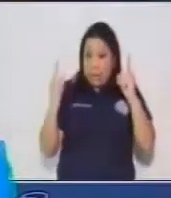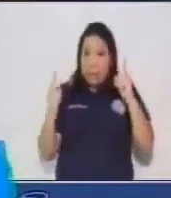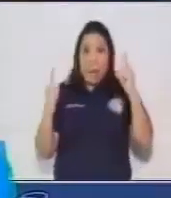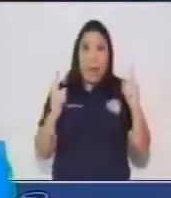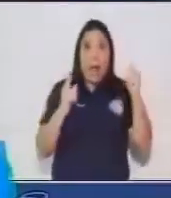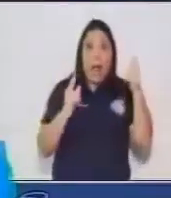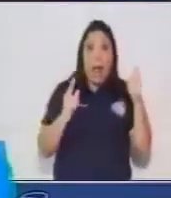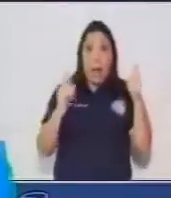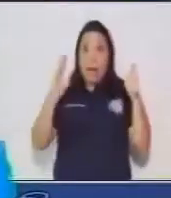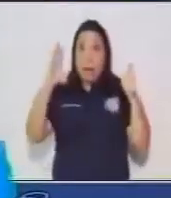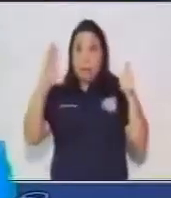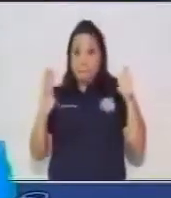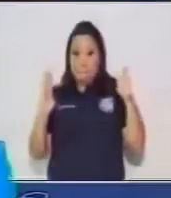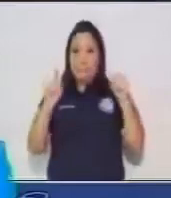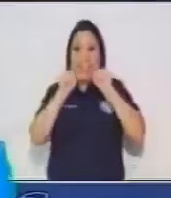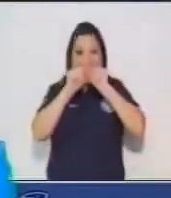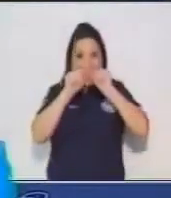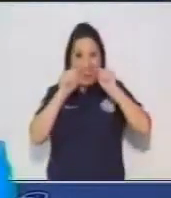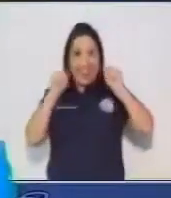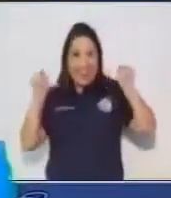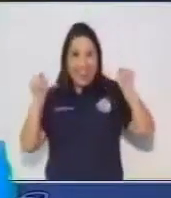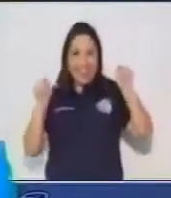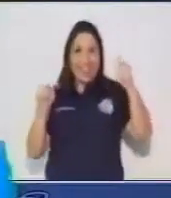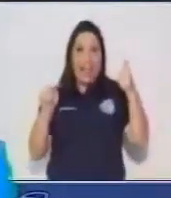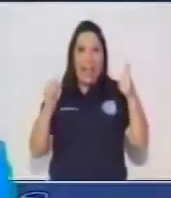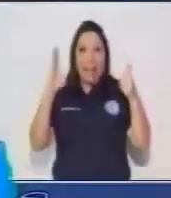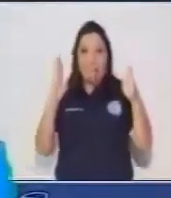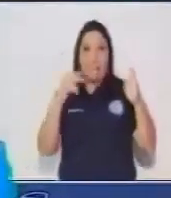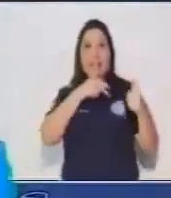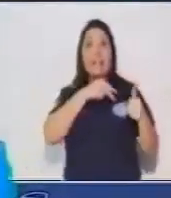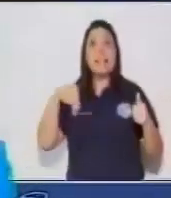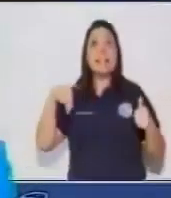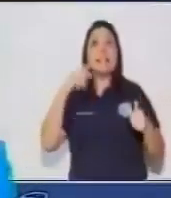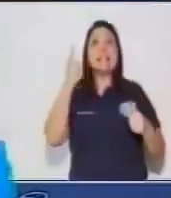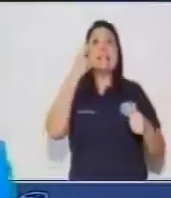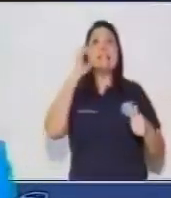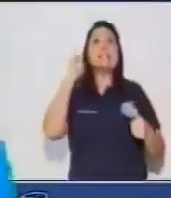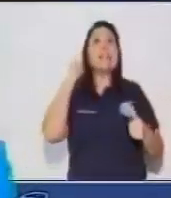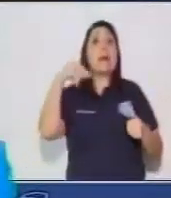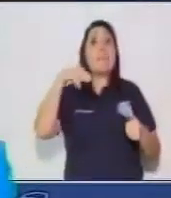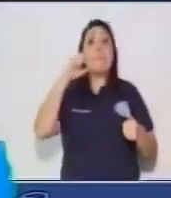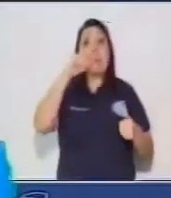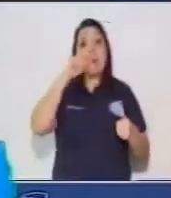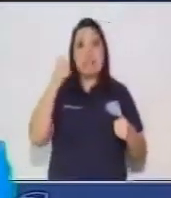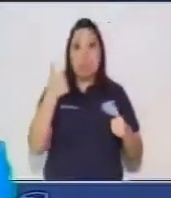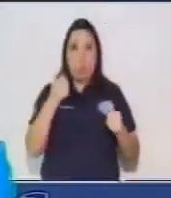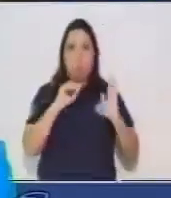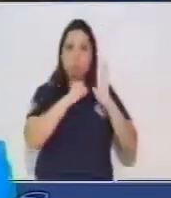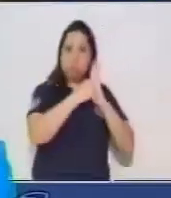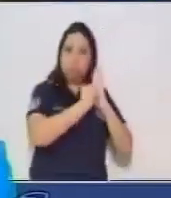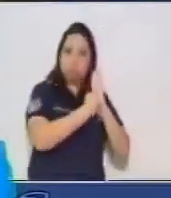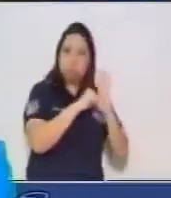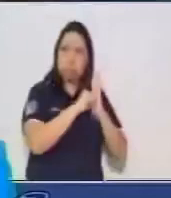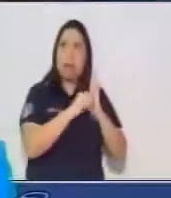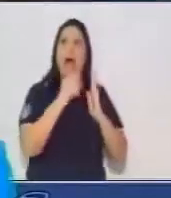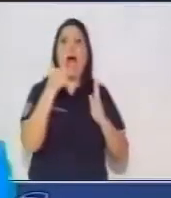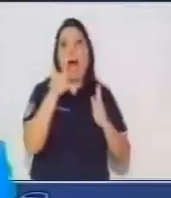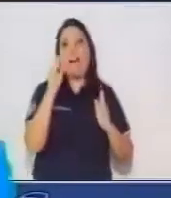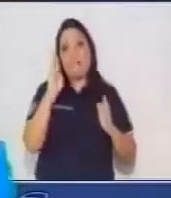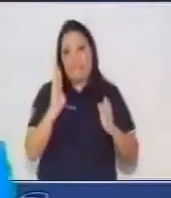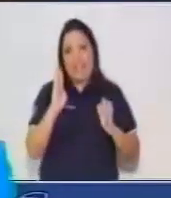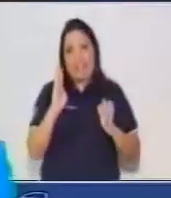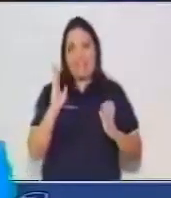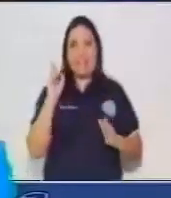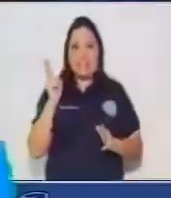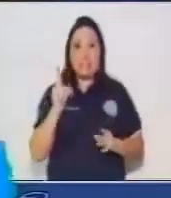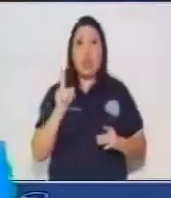A y B de la recta AB? Se le llama segmento AB y se simboliza como AB. Entonces, si